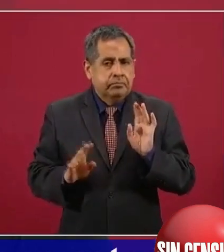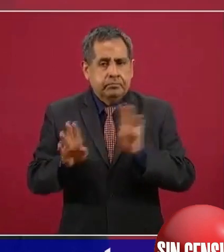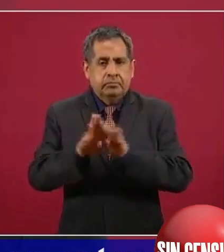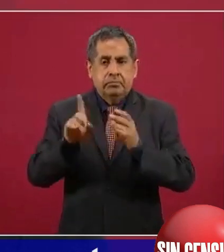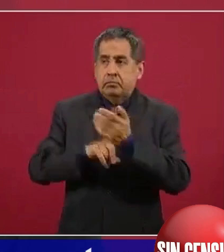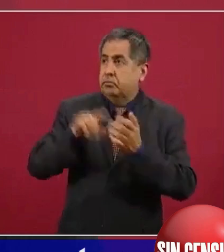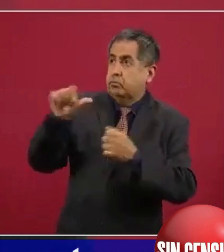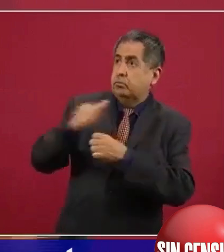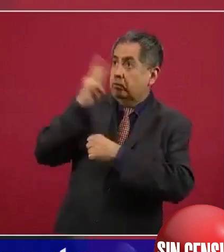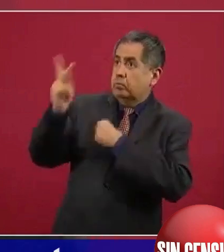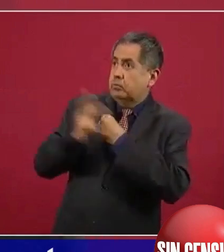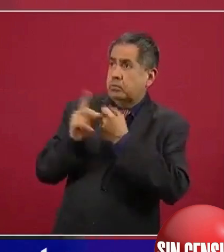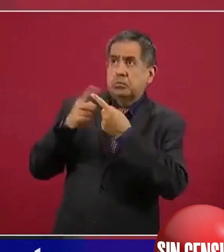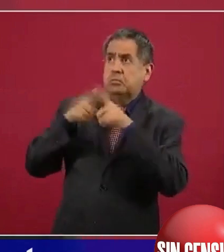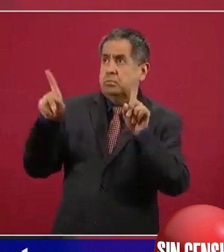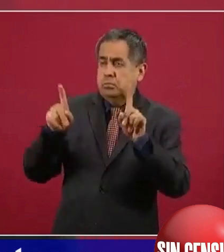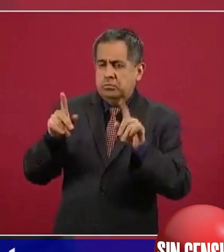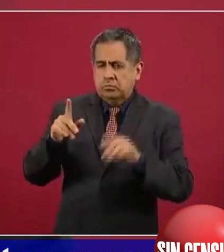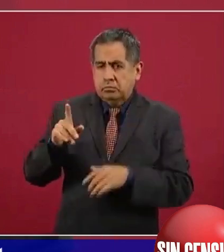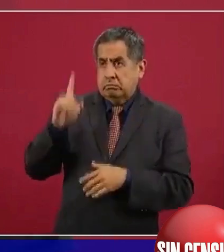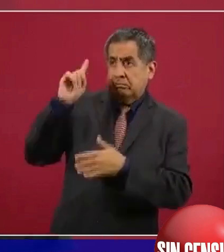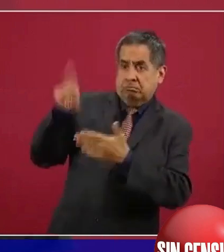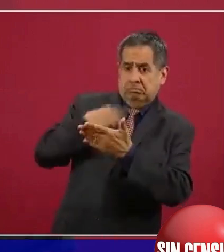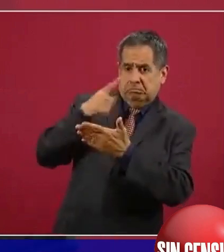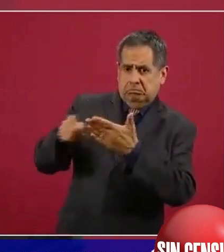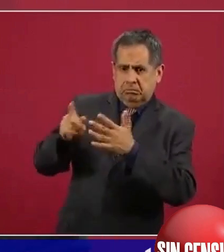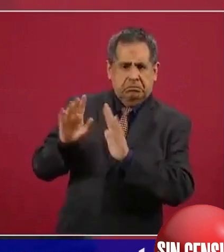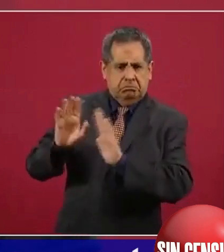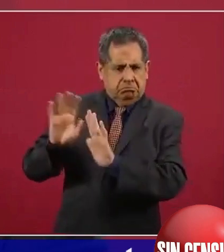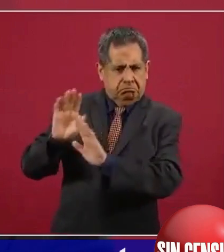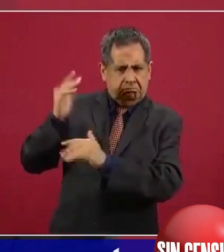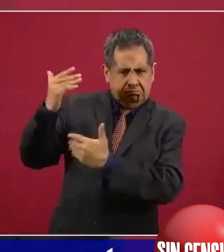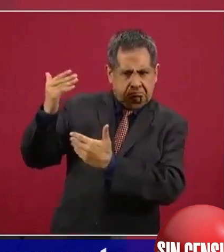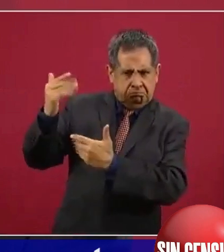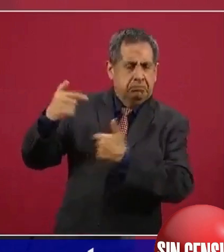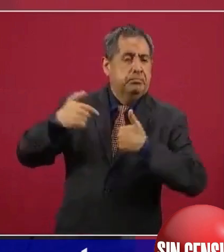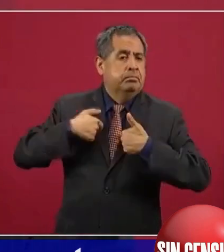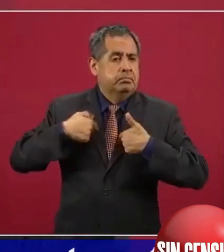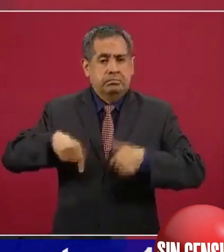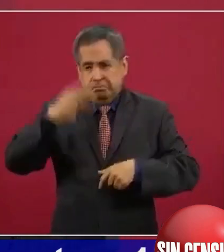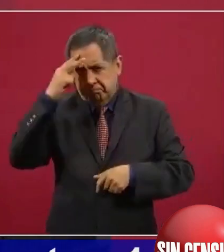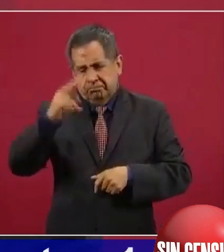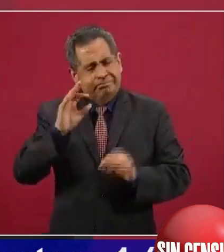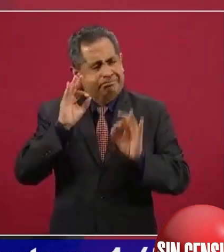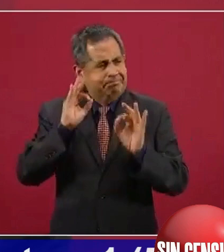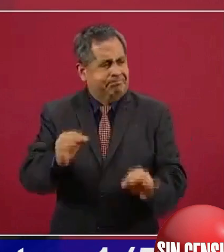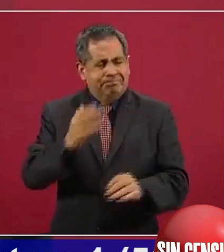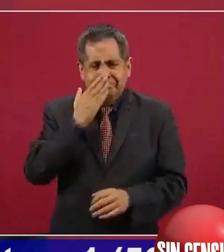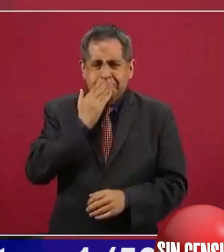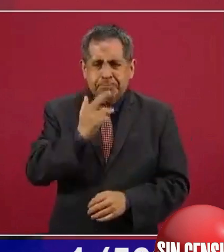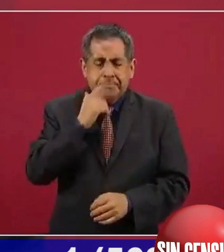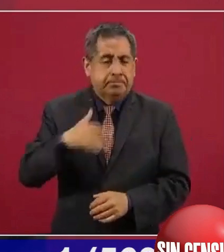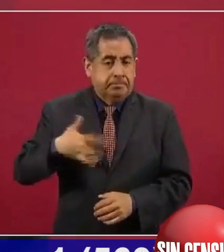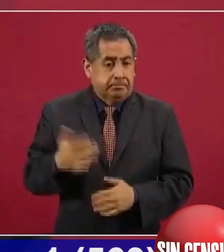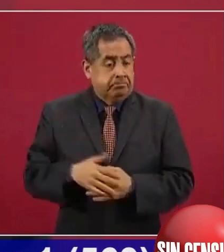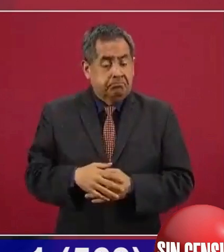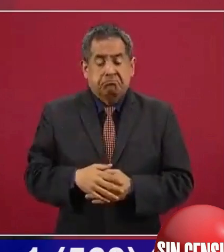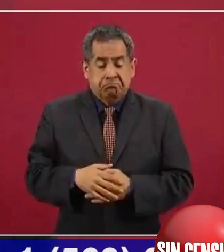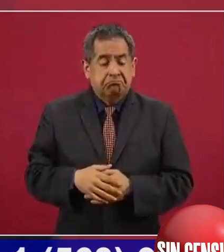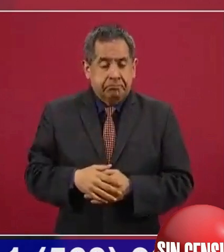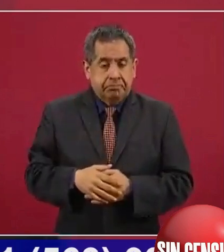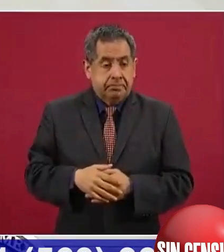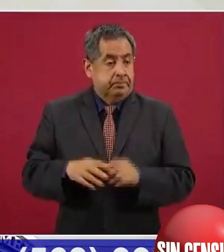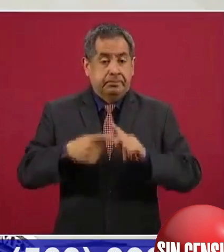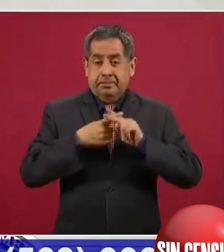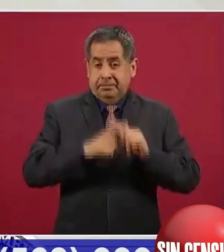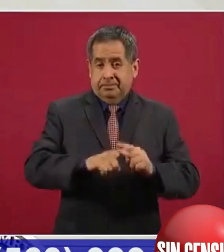manejado en otros países, sin menospreciar los logros que pudieran haber tenido otros países. Desde el inicio, y